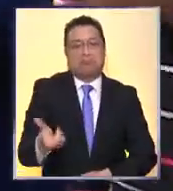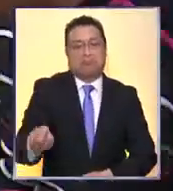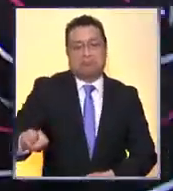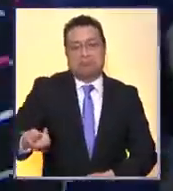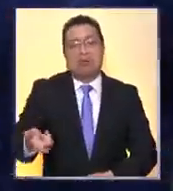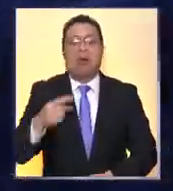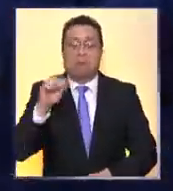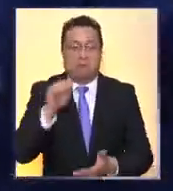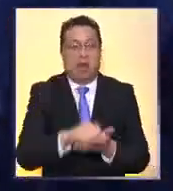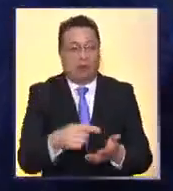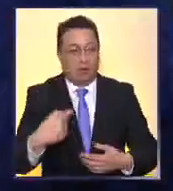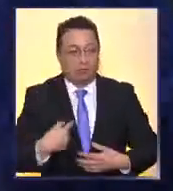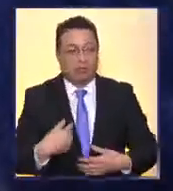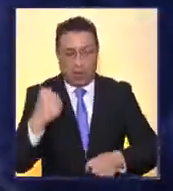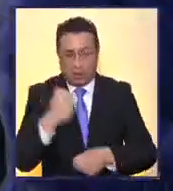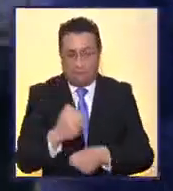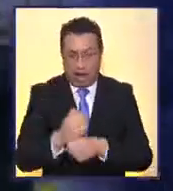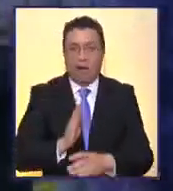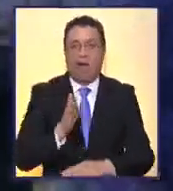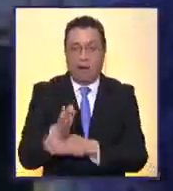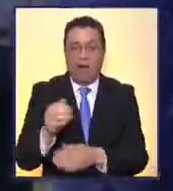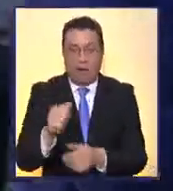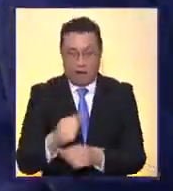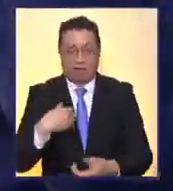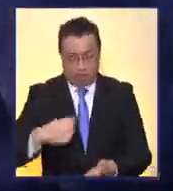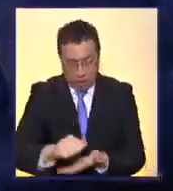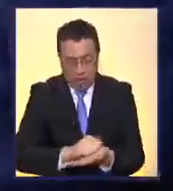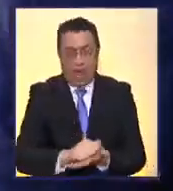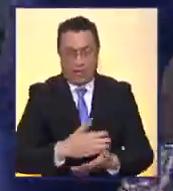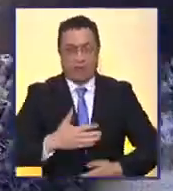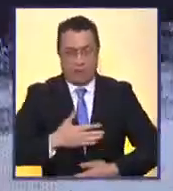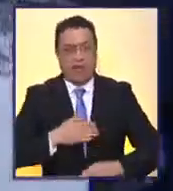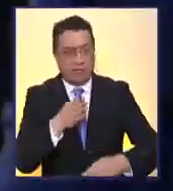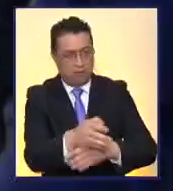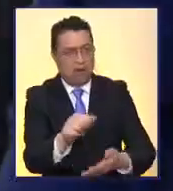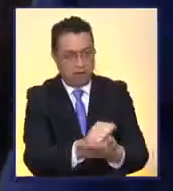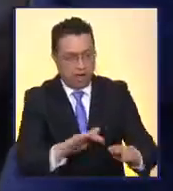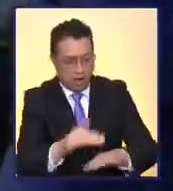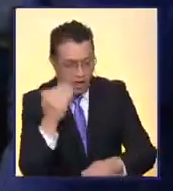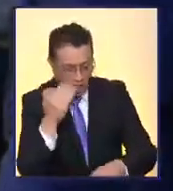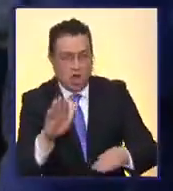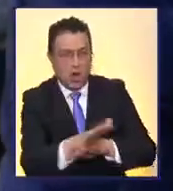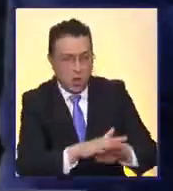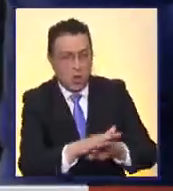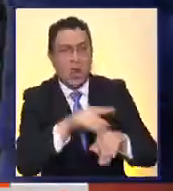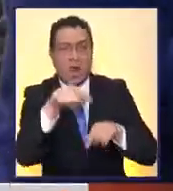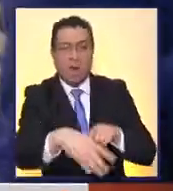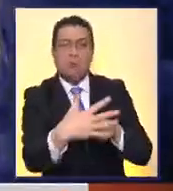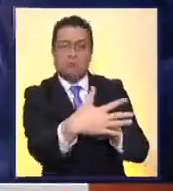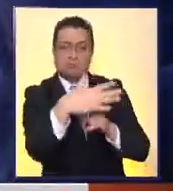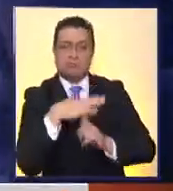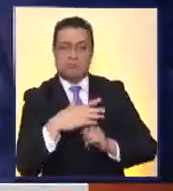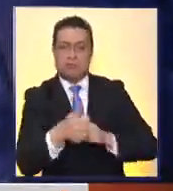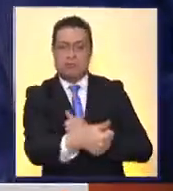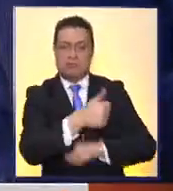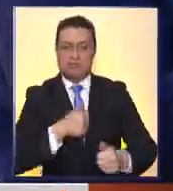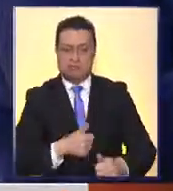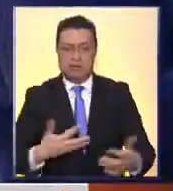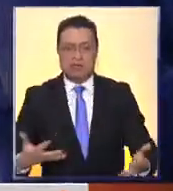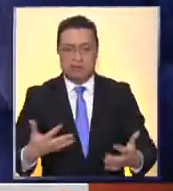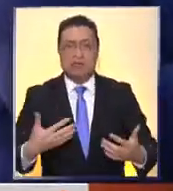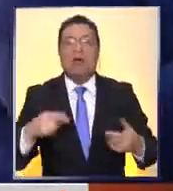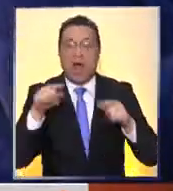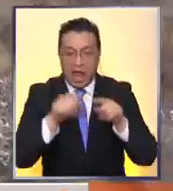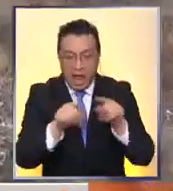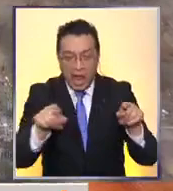Nosotros somos los que les vamos a trabajar a sus casas, las mujeres son las que les limpian las casas, las que les cuidan los niños, y efectivamente los hombres lo que hacen los jardines, y hoy día